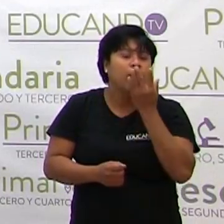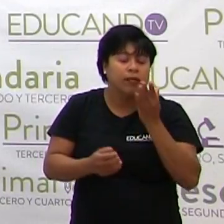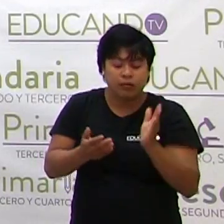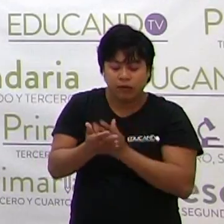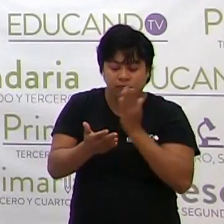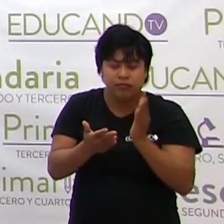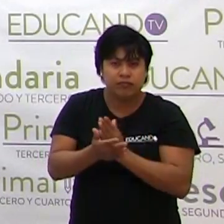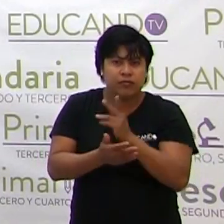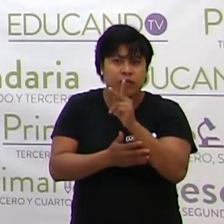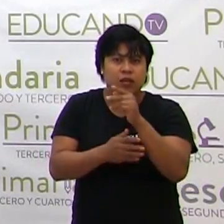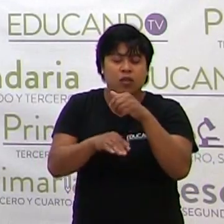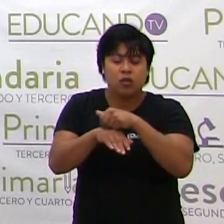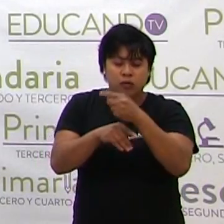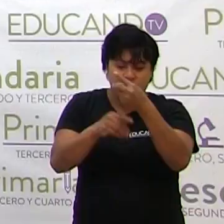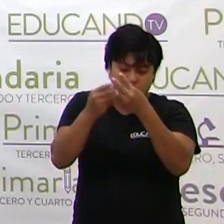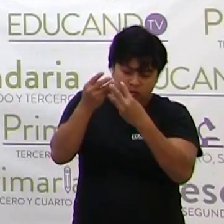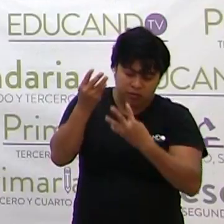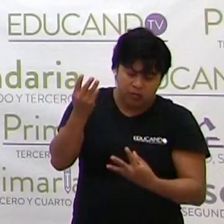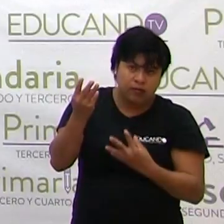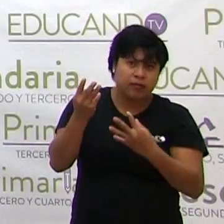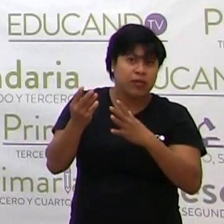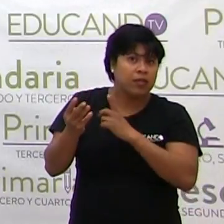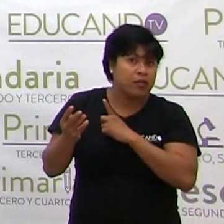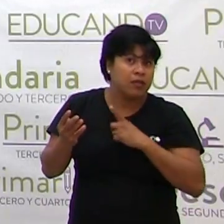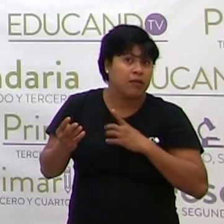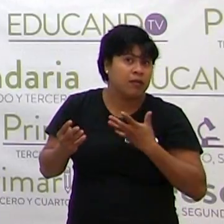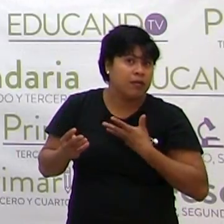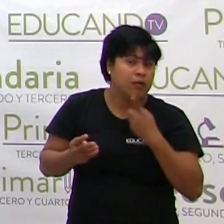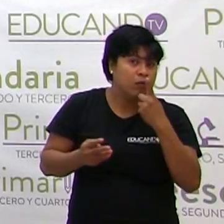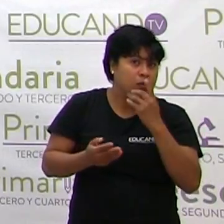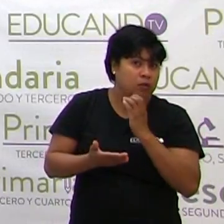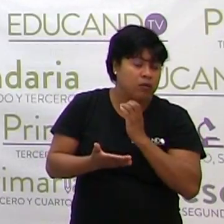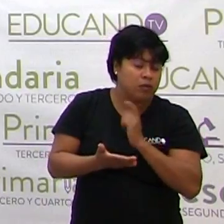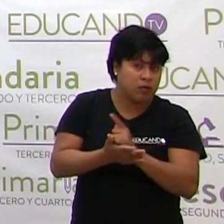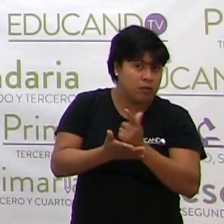tener un libro para ser llamado libro?